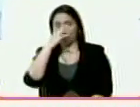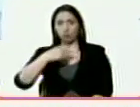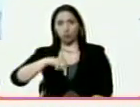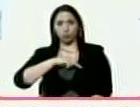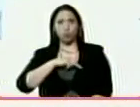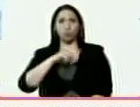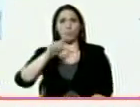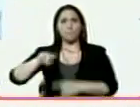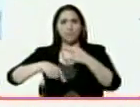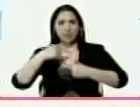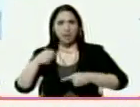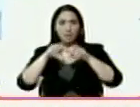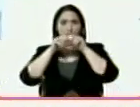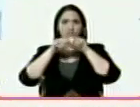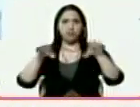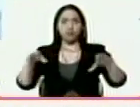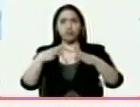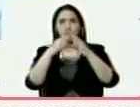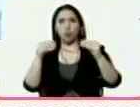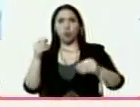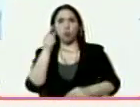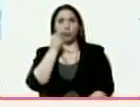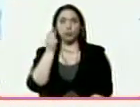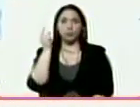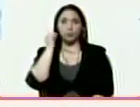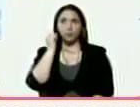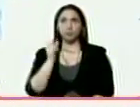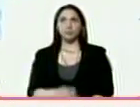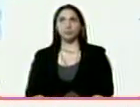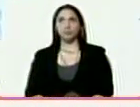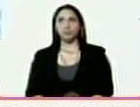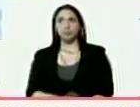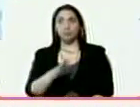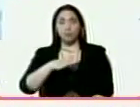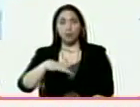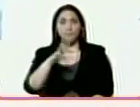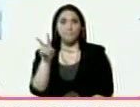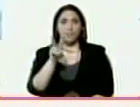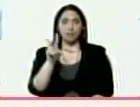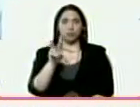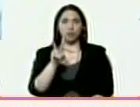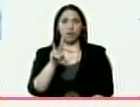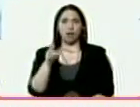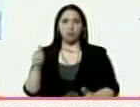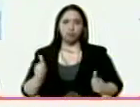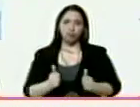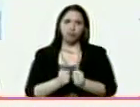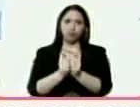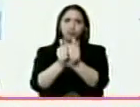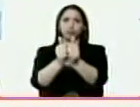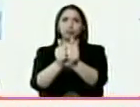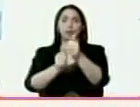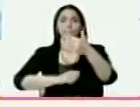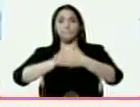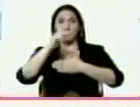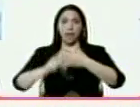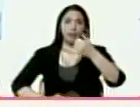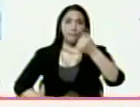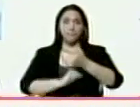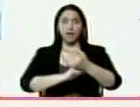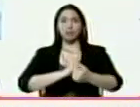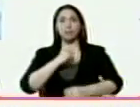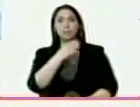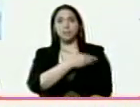desplegaremos todos y todas, ministros y ministras, por el territorio nacional a acompañar los planes, las bases de